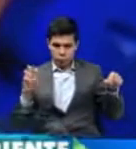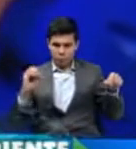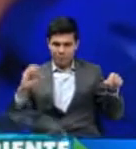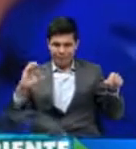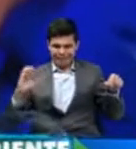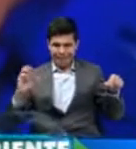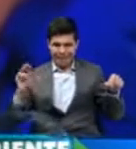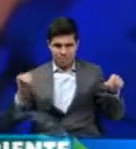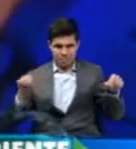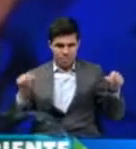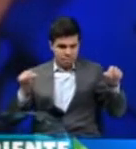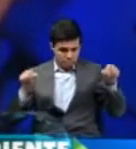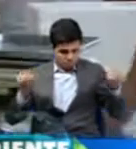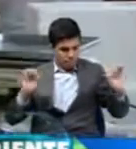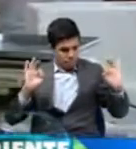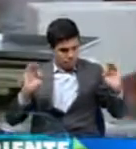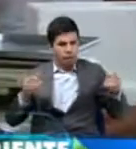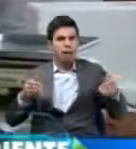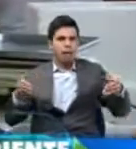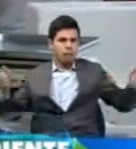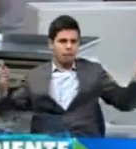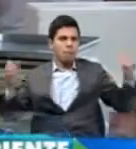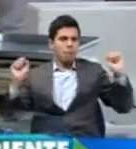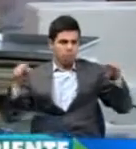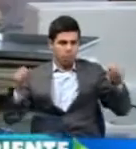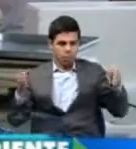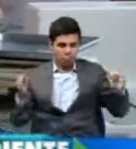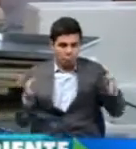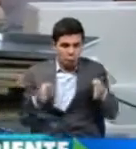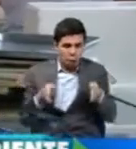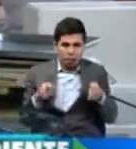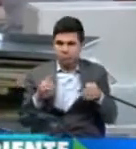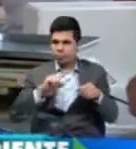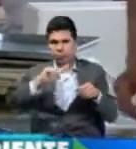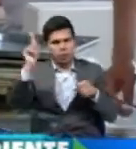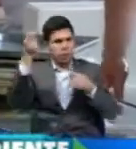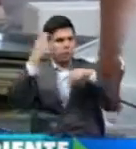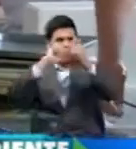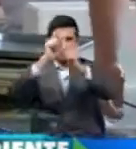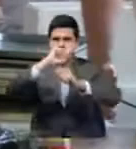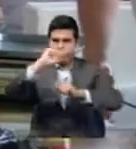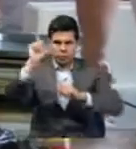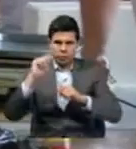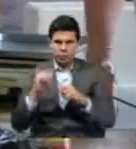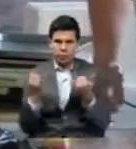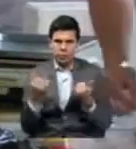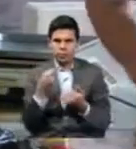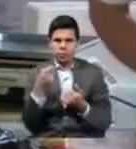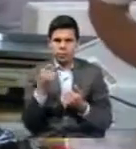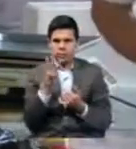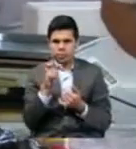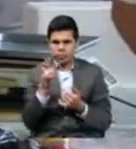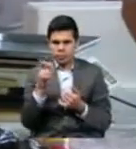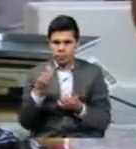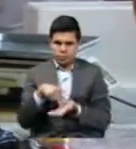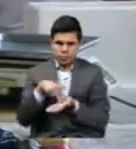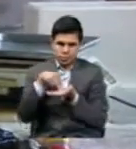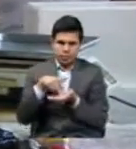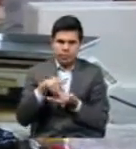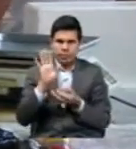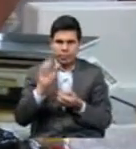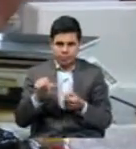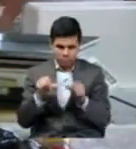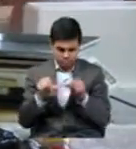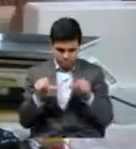80 centímetros. La autoridad ambiental aseguró que aunque los 199 kilos no cumplen con la talla mínima, sí se